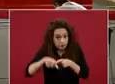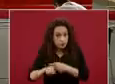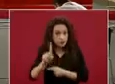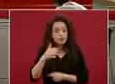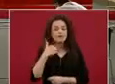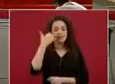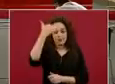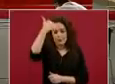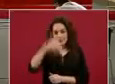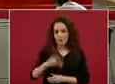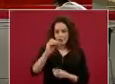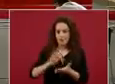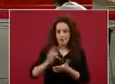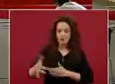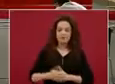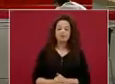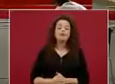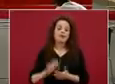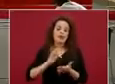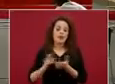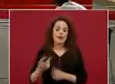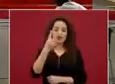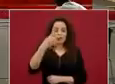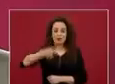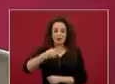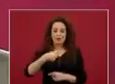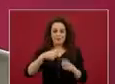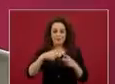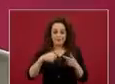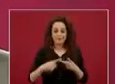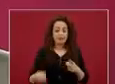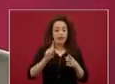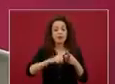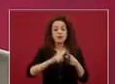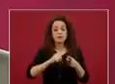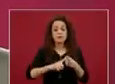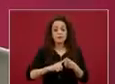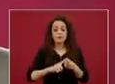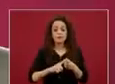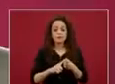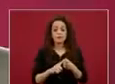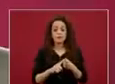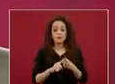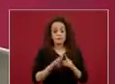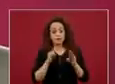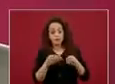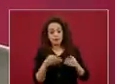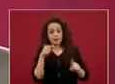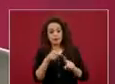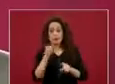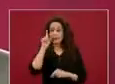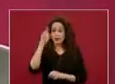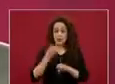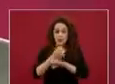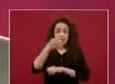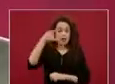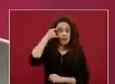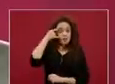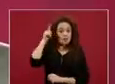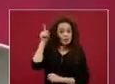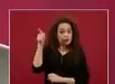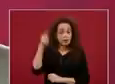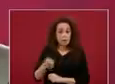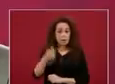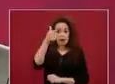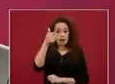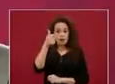Gracias. Gracias por las 2 preguntas. Sobre la primera y específicamente sobre el caso de Campeche, primer